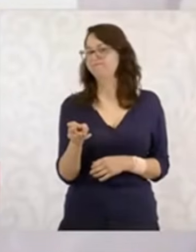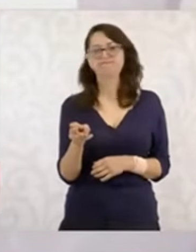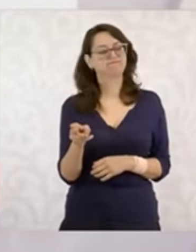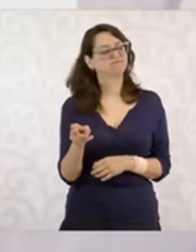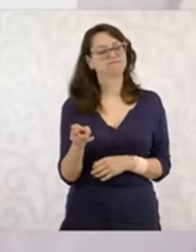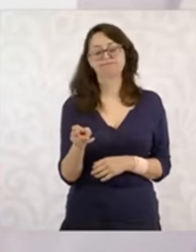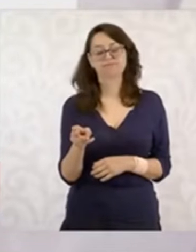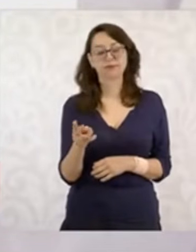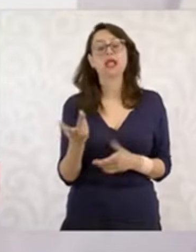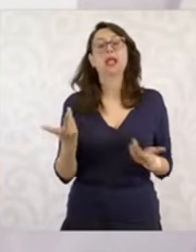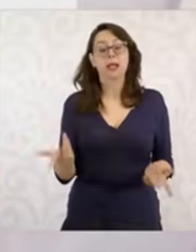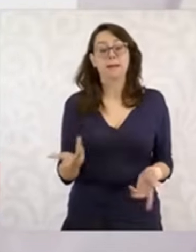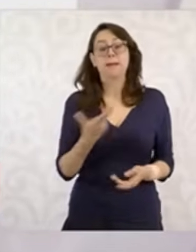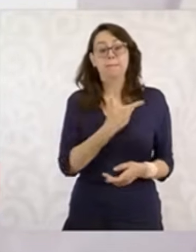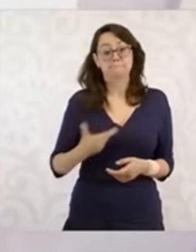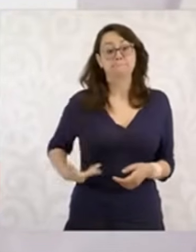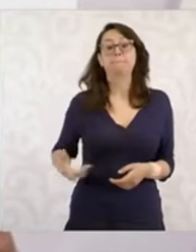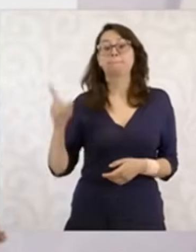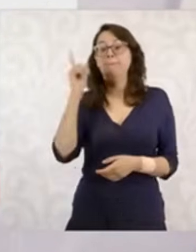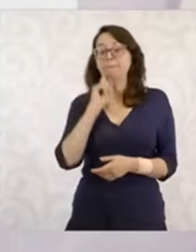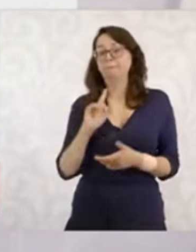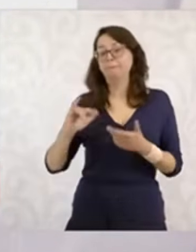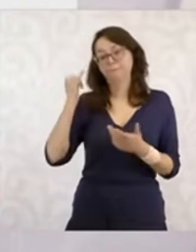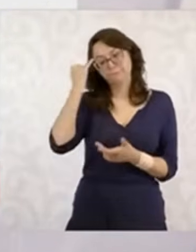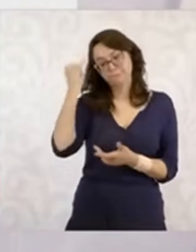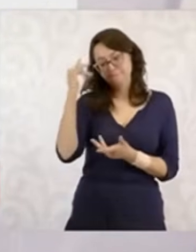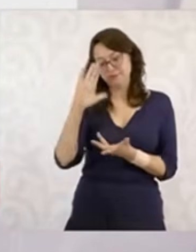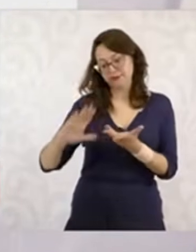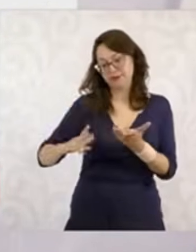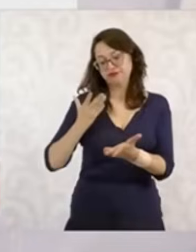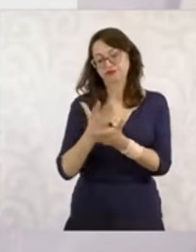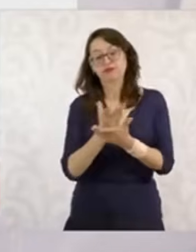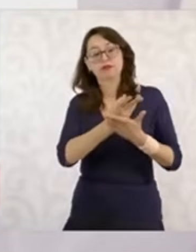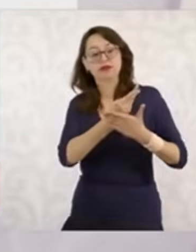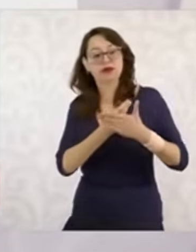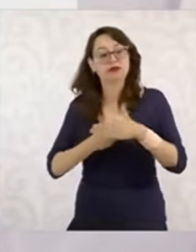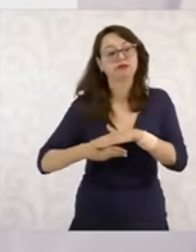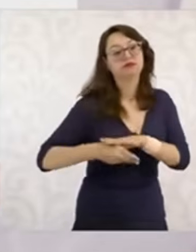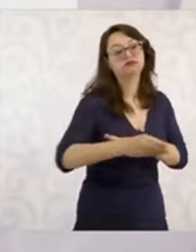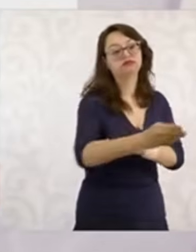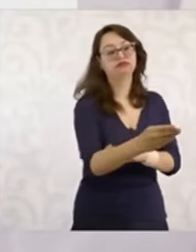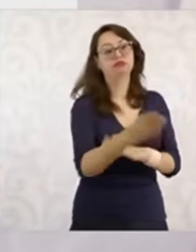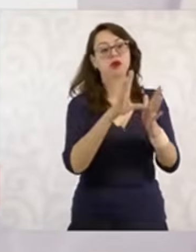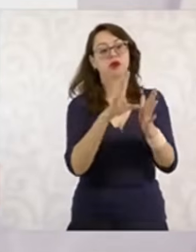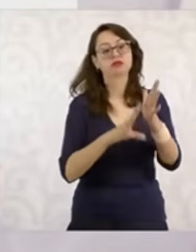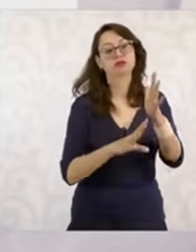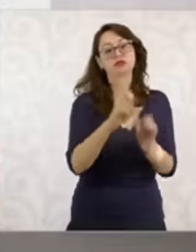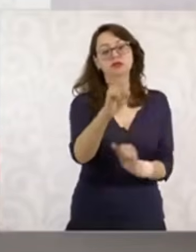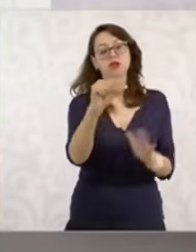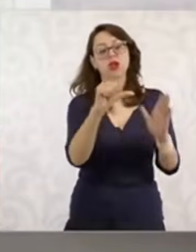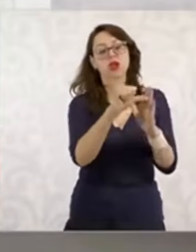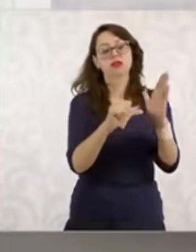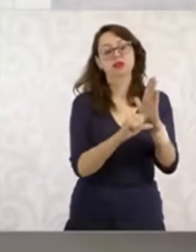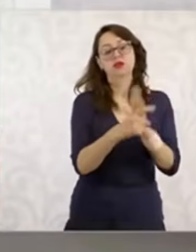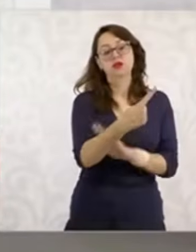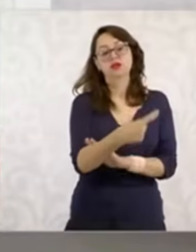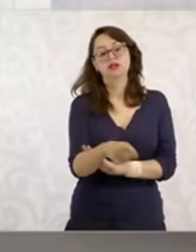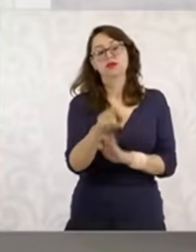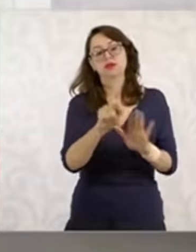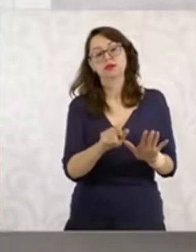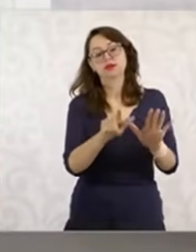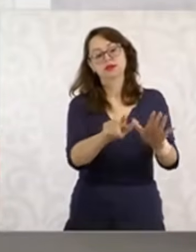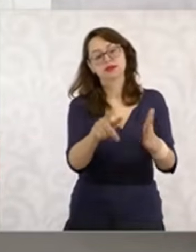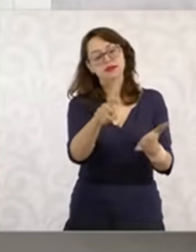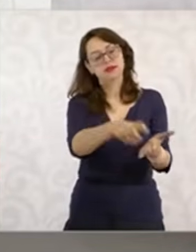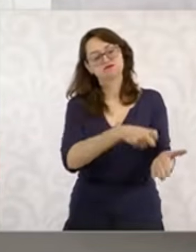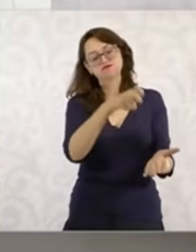República enviará a la Cámara de Senadores una iniciativa de reforma al artículo 127 constitucional para